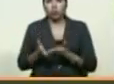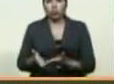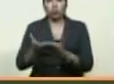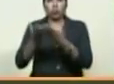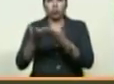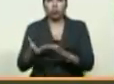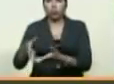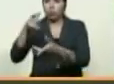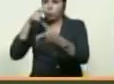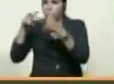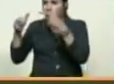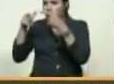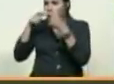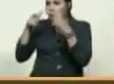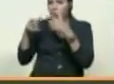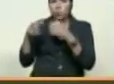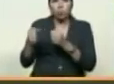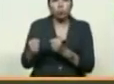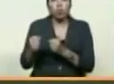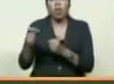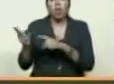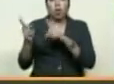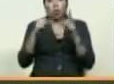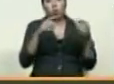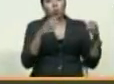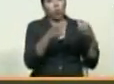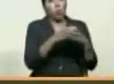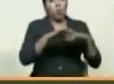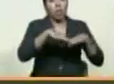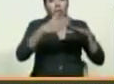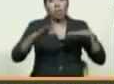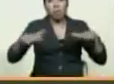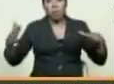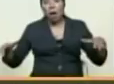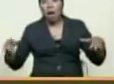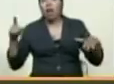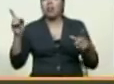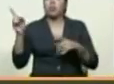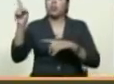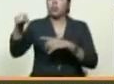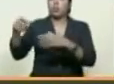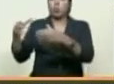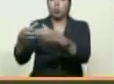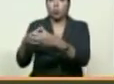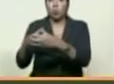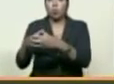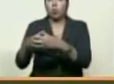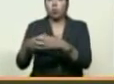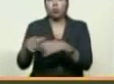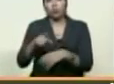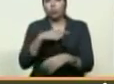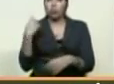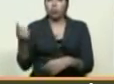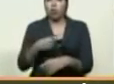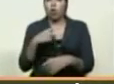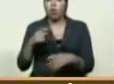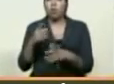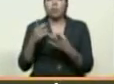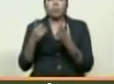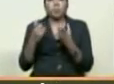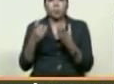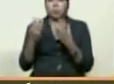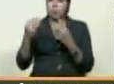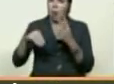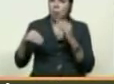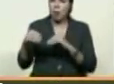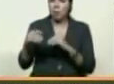de nuestra infantería de marina, del Comando de Guardacosta. Tenemos que seguir afinando la doctrina